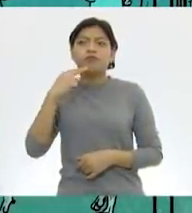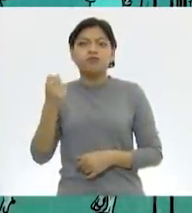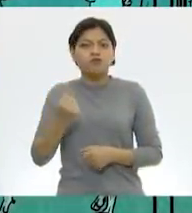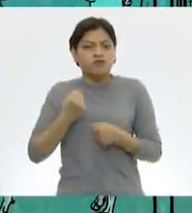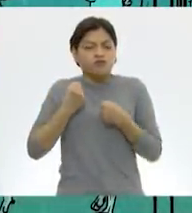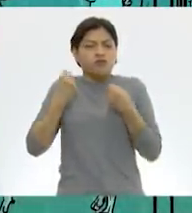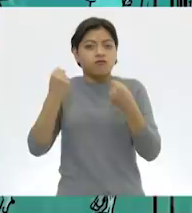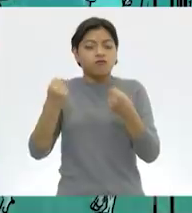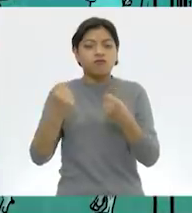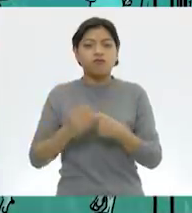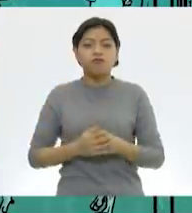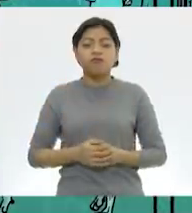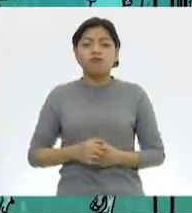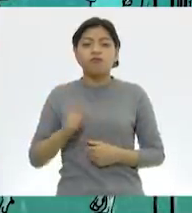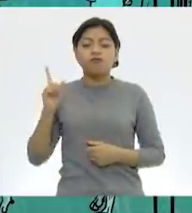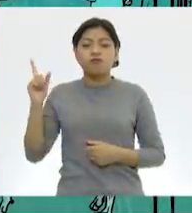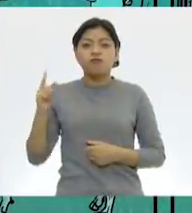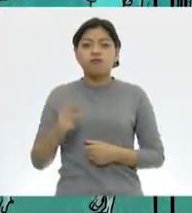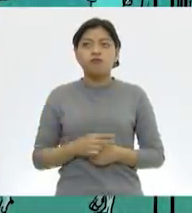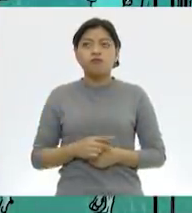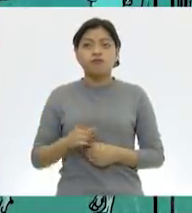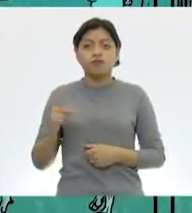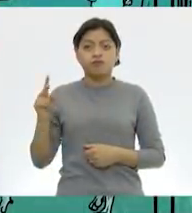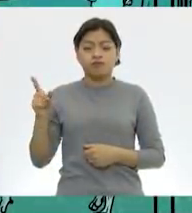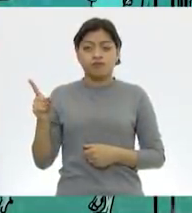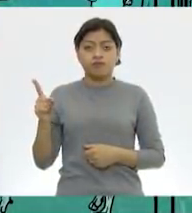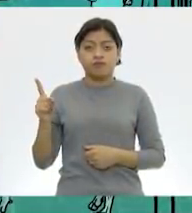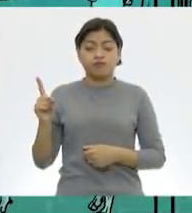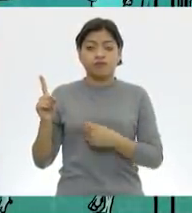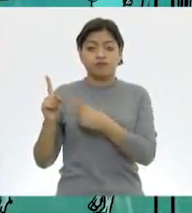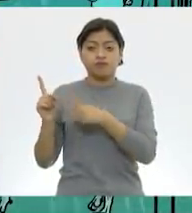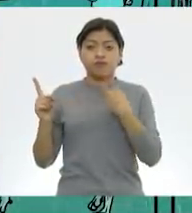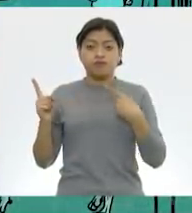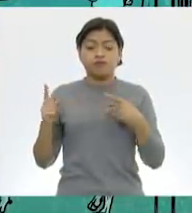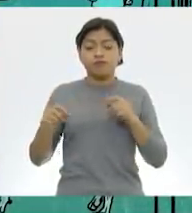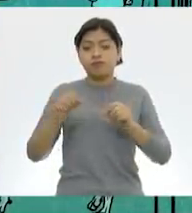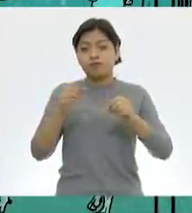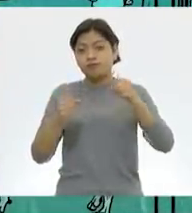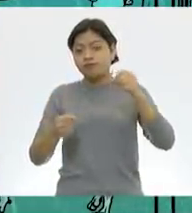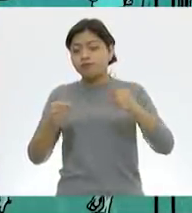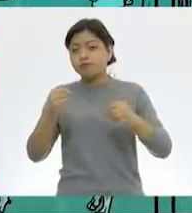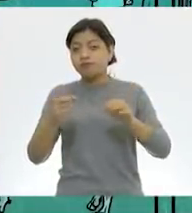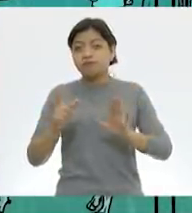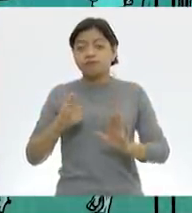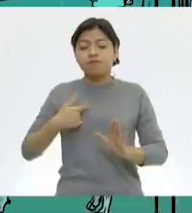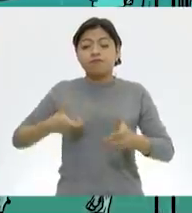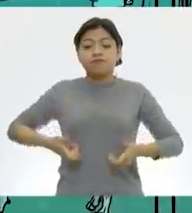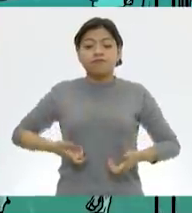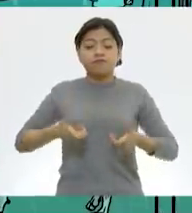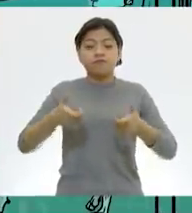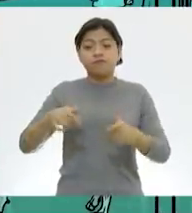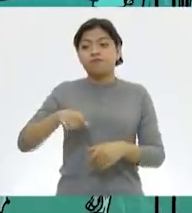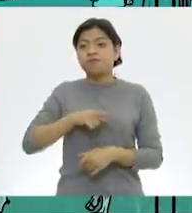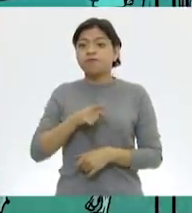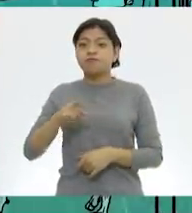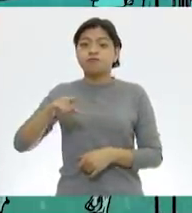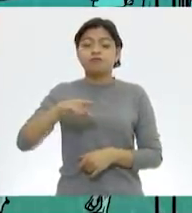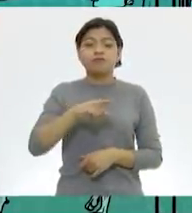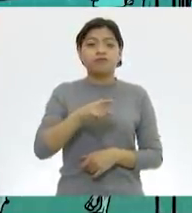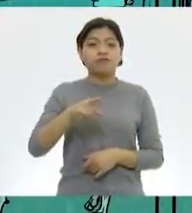el cuello del capote subido, hacía girar extrañamente el volante. Cruzamos calles silenciosas y